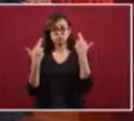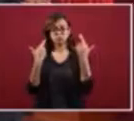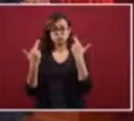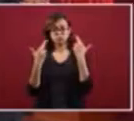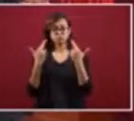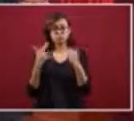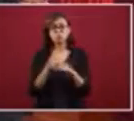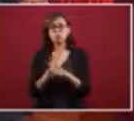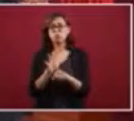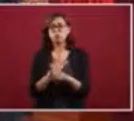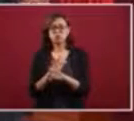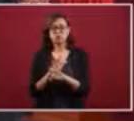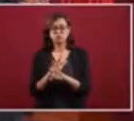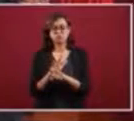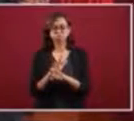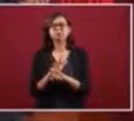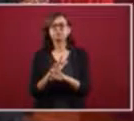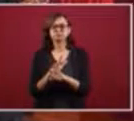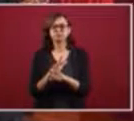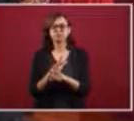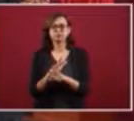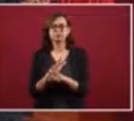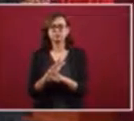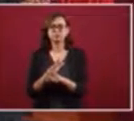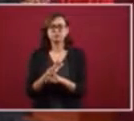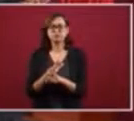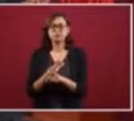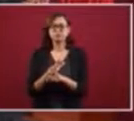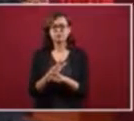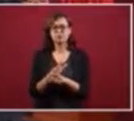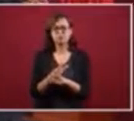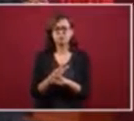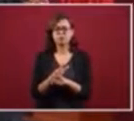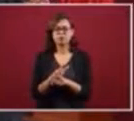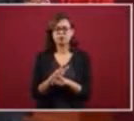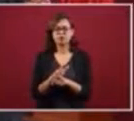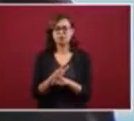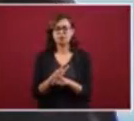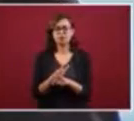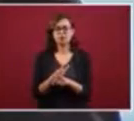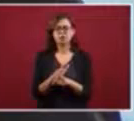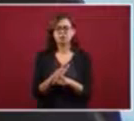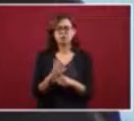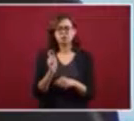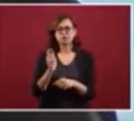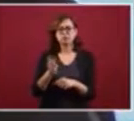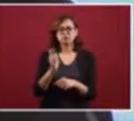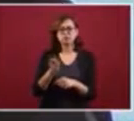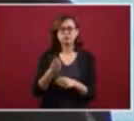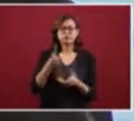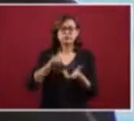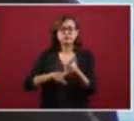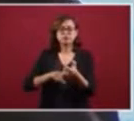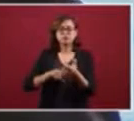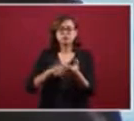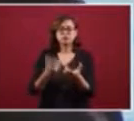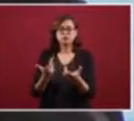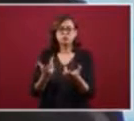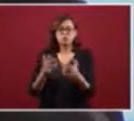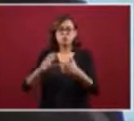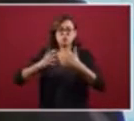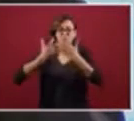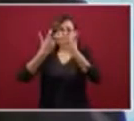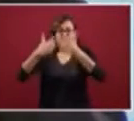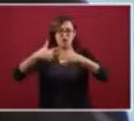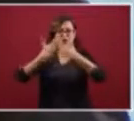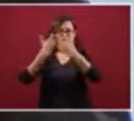que tiene, que es compatible con lo que le llaman un componente que es el Planet Gear, o sea, el sistema de engranajes que